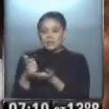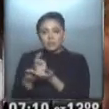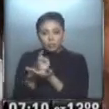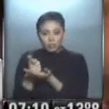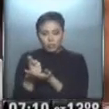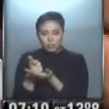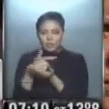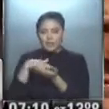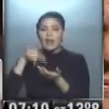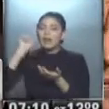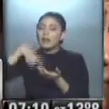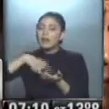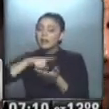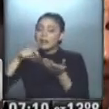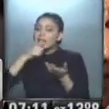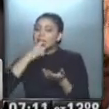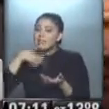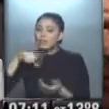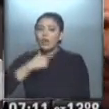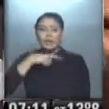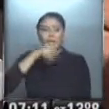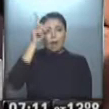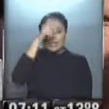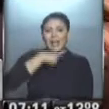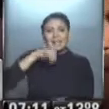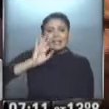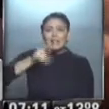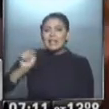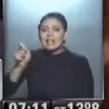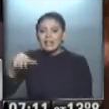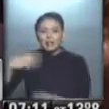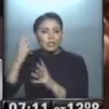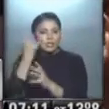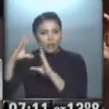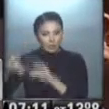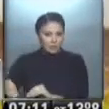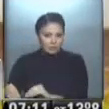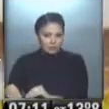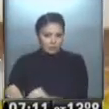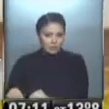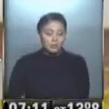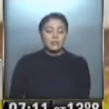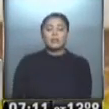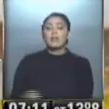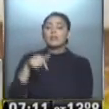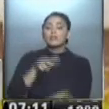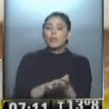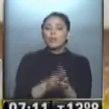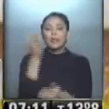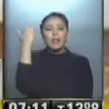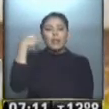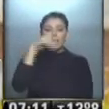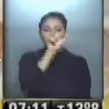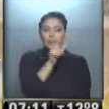con crédito prepago que cuando quisieron rastrearlo ya había dejado de funcionar. Sobre el ataque que sufrió el